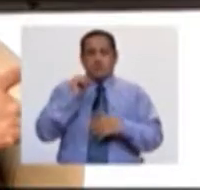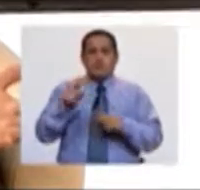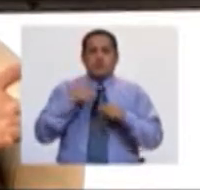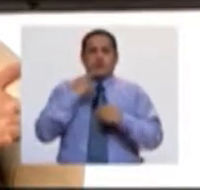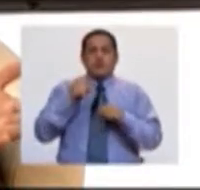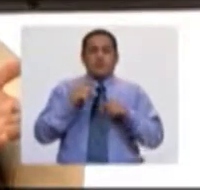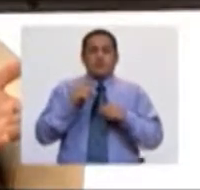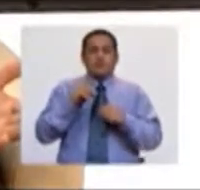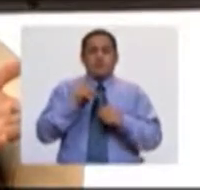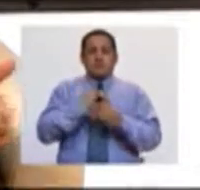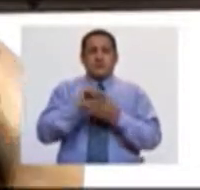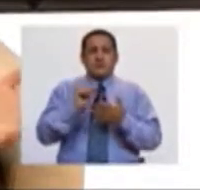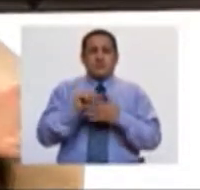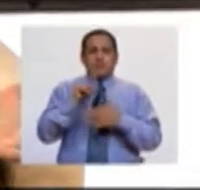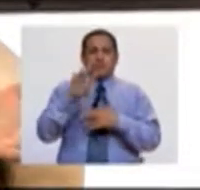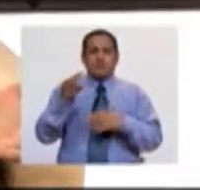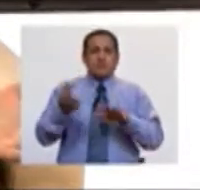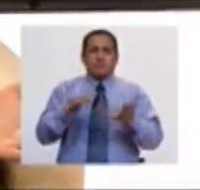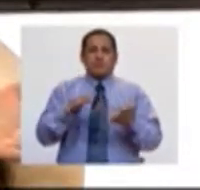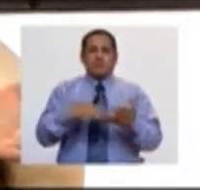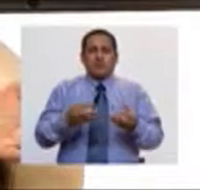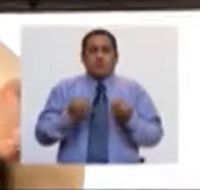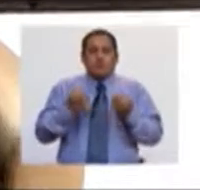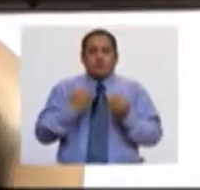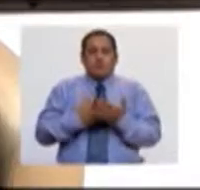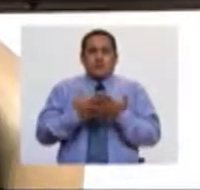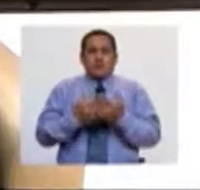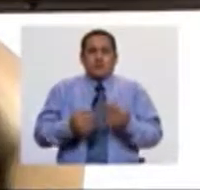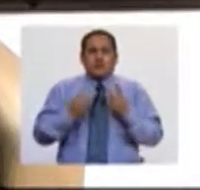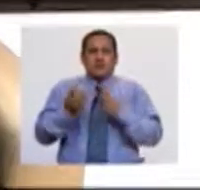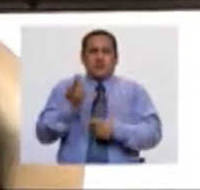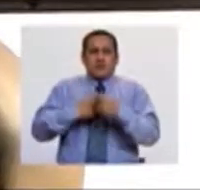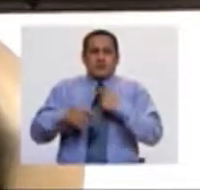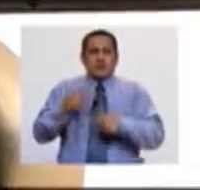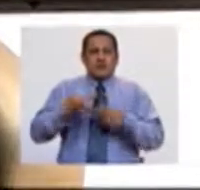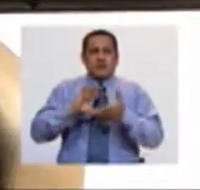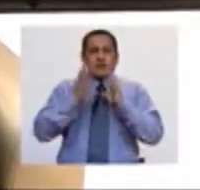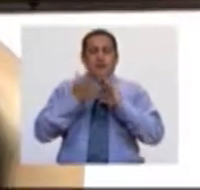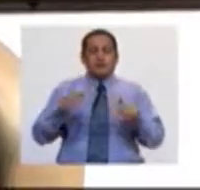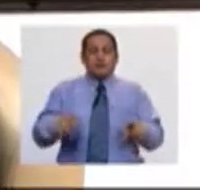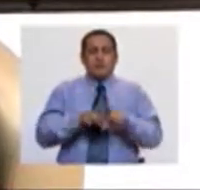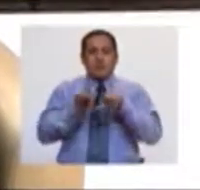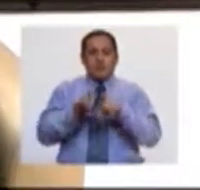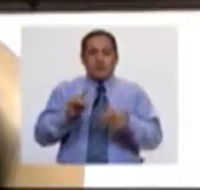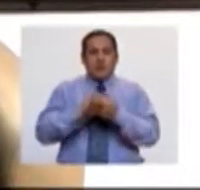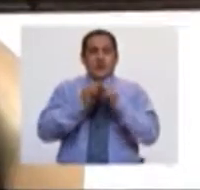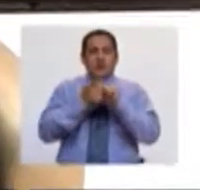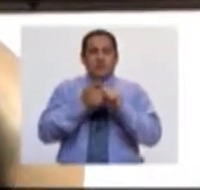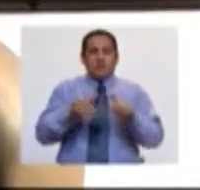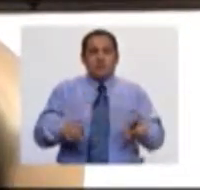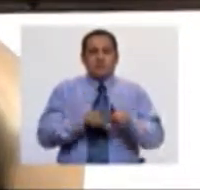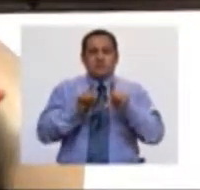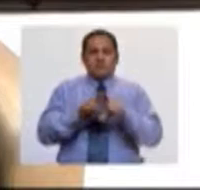mes 20 la aprobó y en el mes 24 se te está yendo. Entonces regresamos a la evolución, al